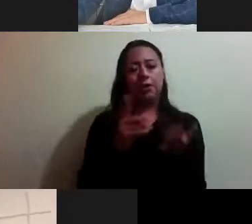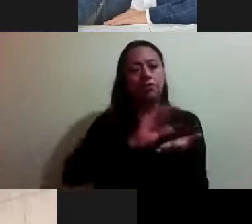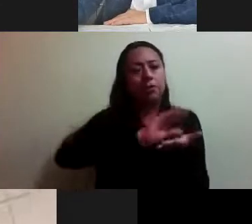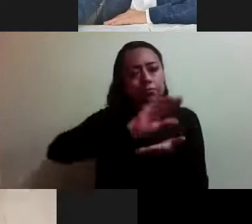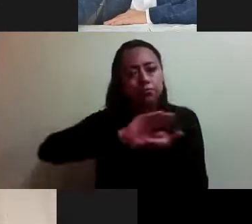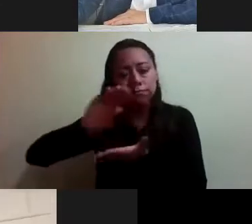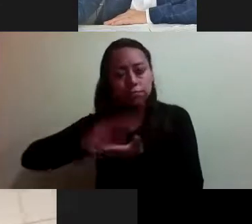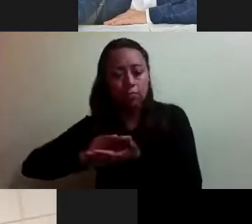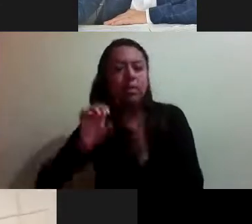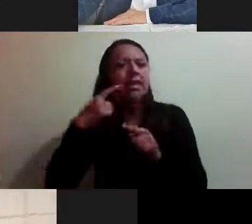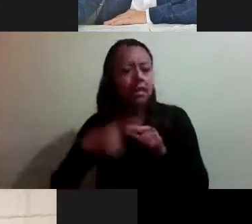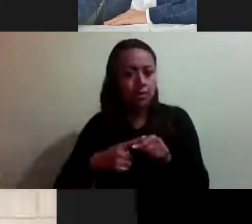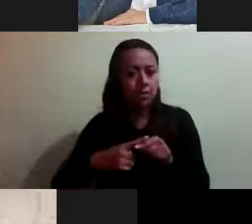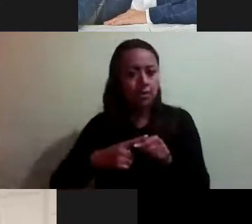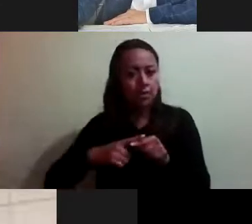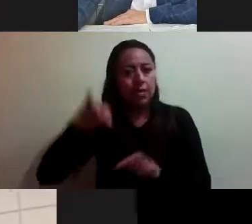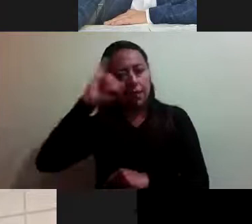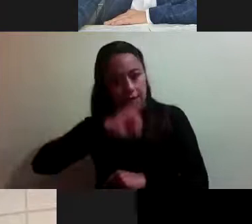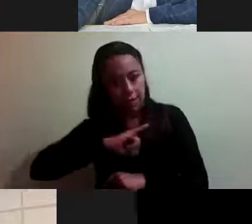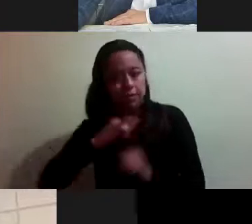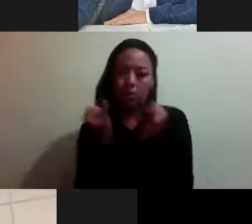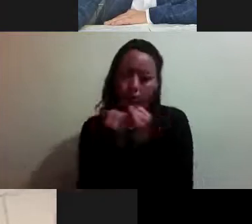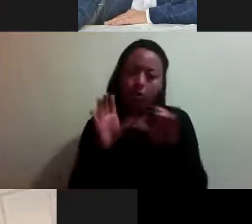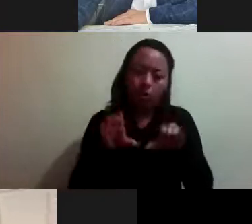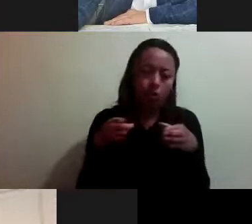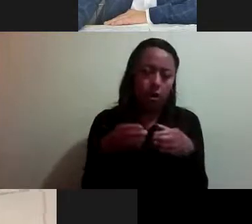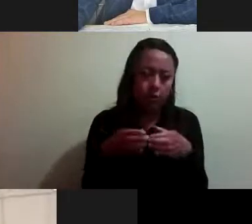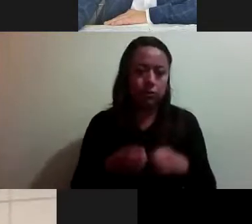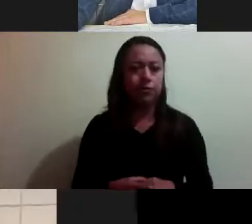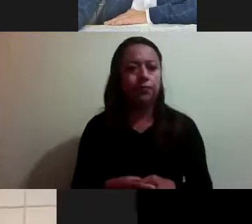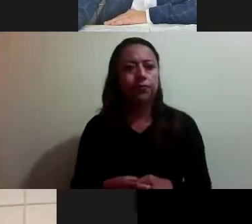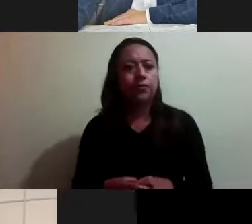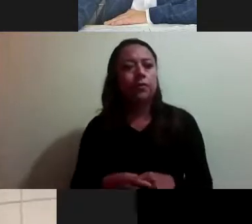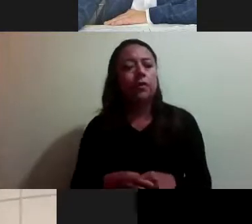patrón como el trabajador. Y entonces ya él salía con